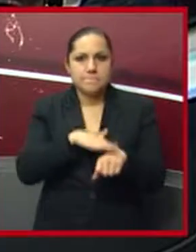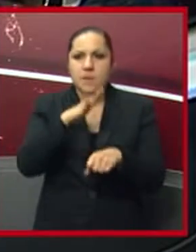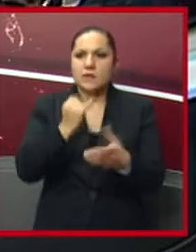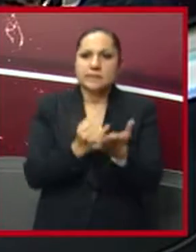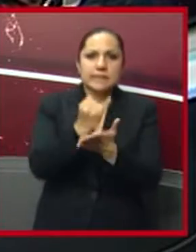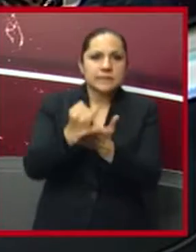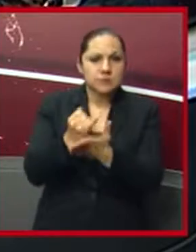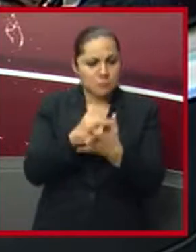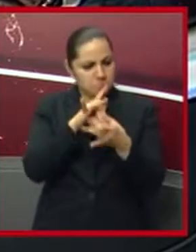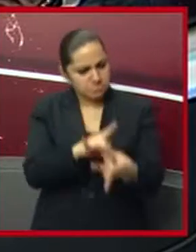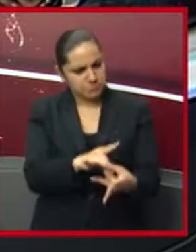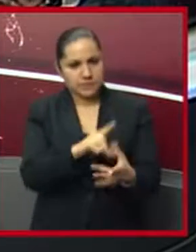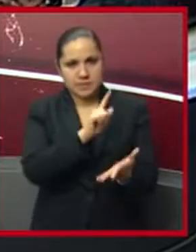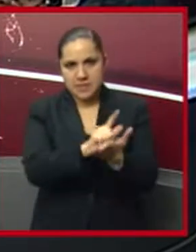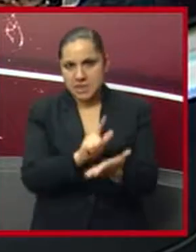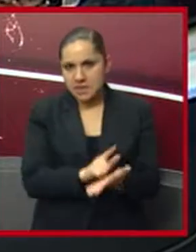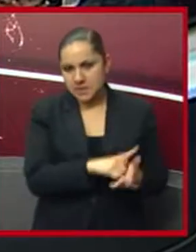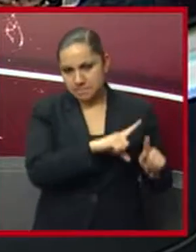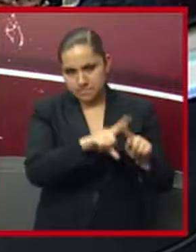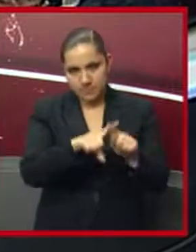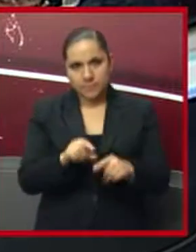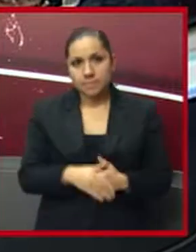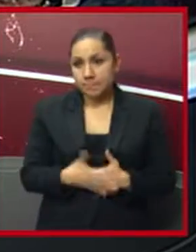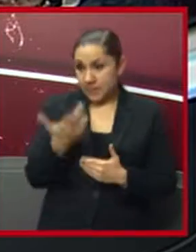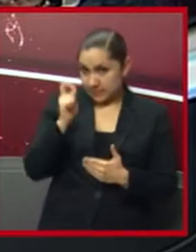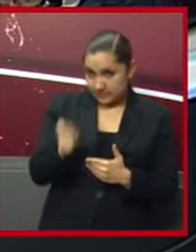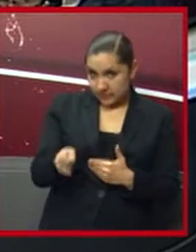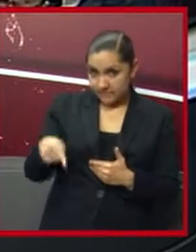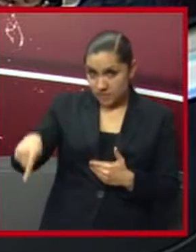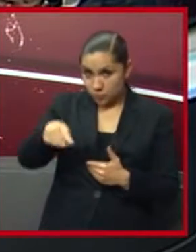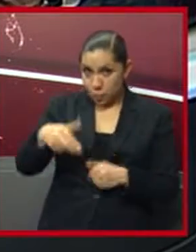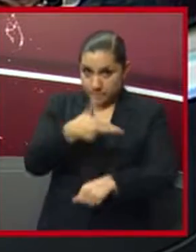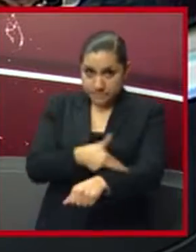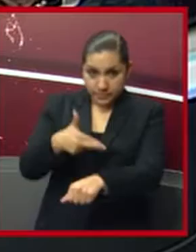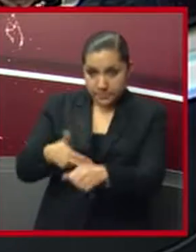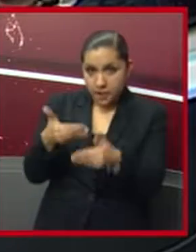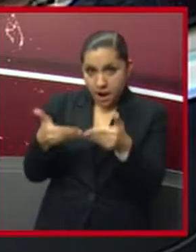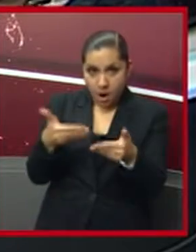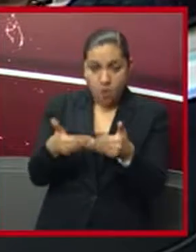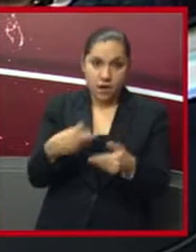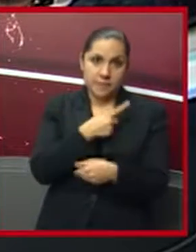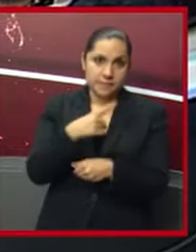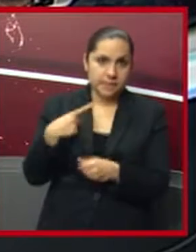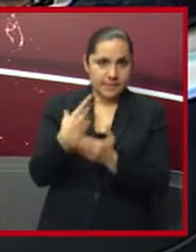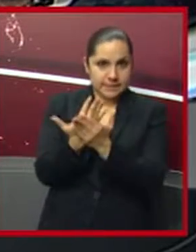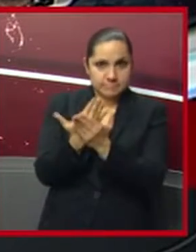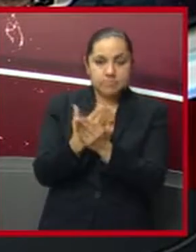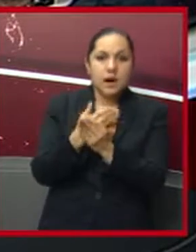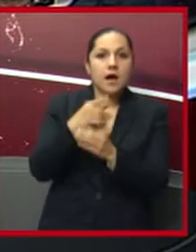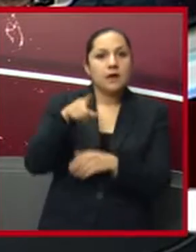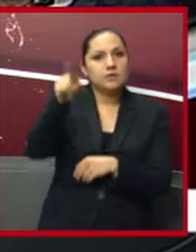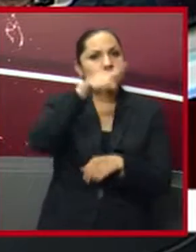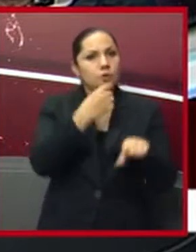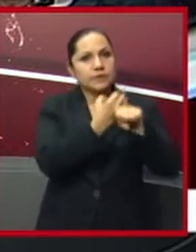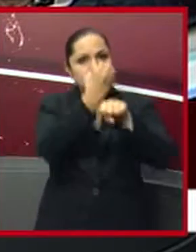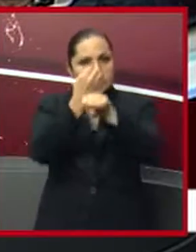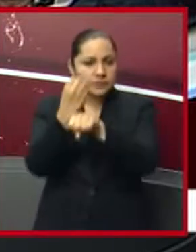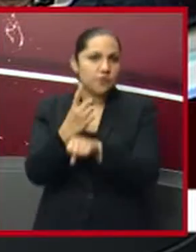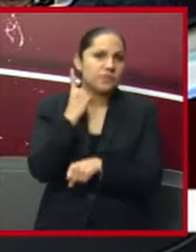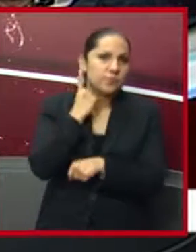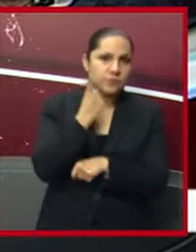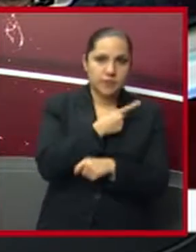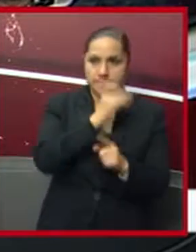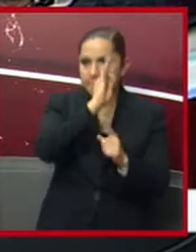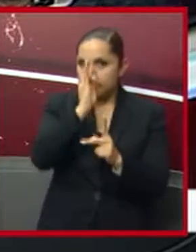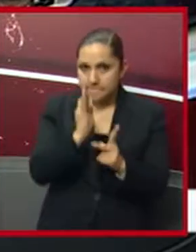reforma constitucional, diputado? ¿Eso quiere decir que todavía tienen más trabajo? ¿Tienen que esperar a que los congresos del país la ratifiquen y después hacer una